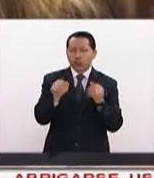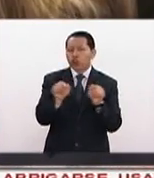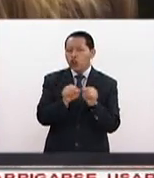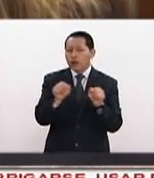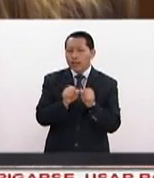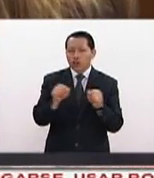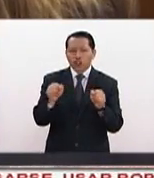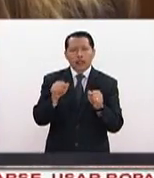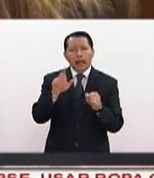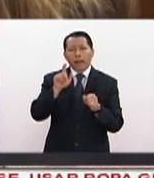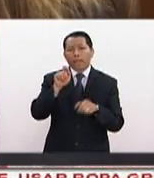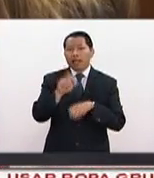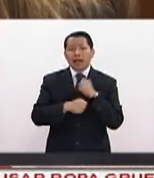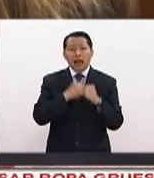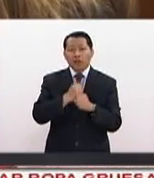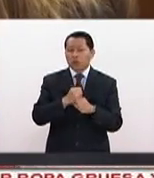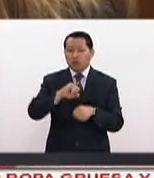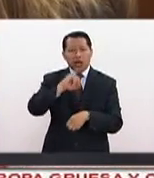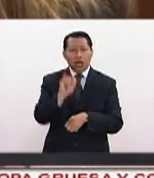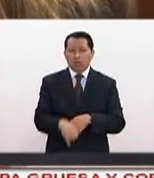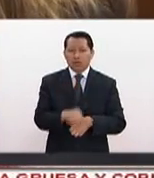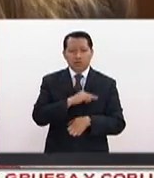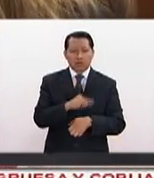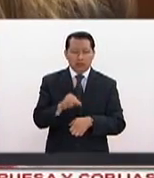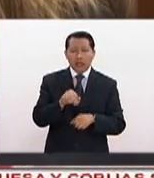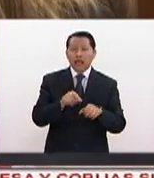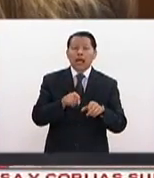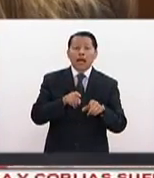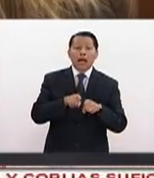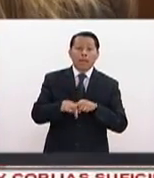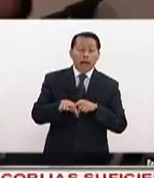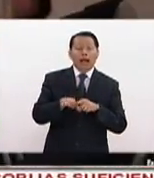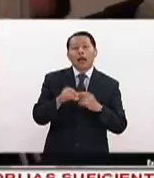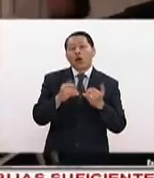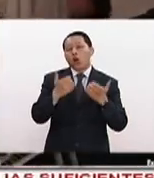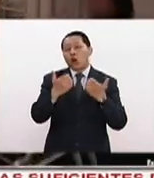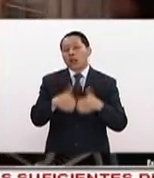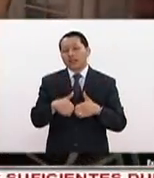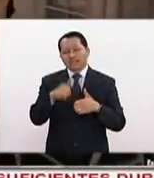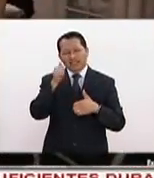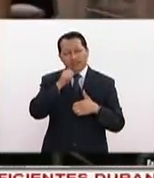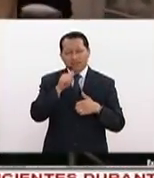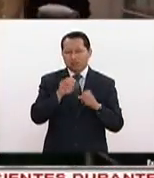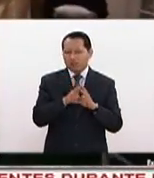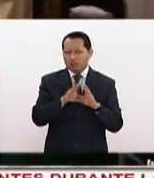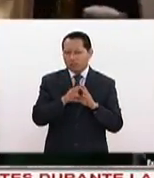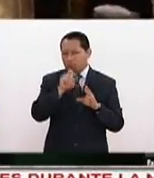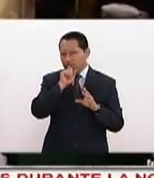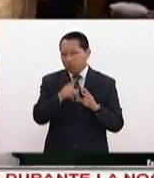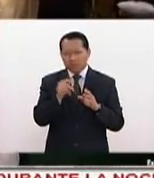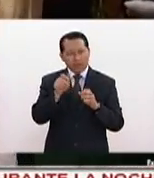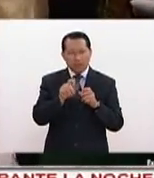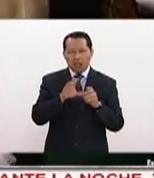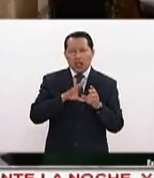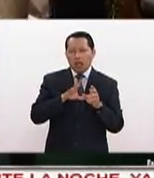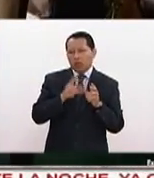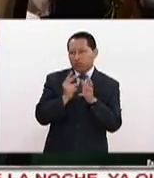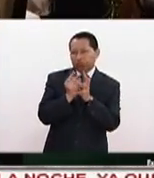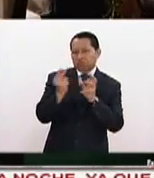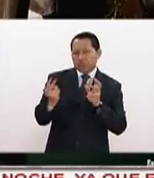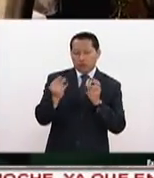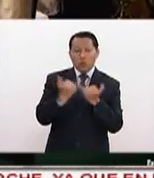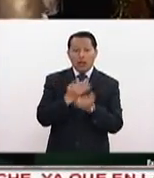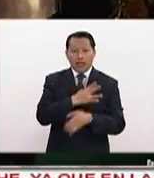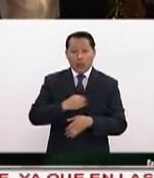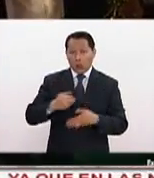en 20 años, pero nunca pudo. Dijo que su hermana y cuñado siempre se habían mantenido aislados de su familia, incluso antes de que nacieran